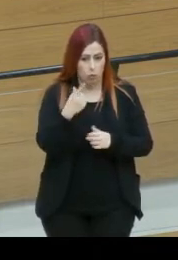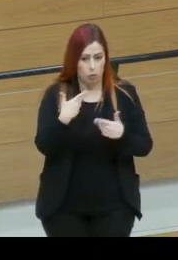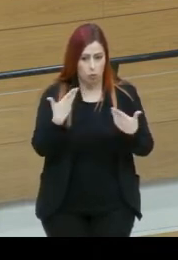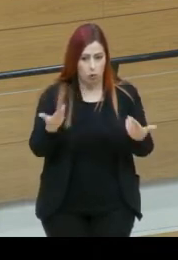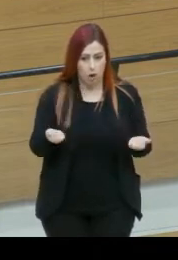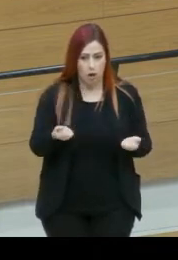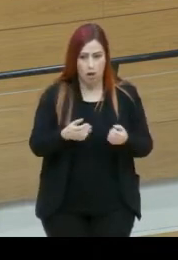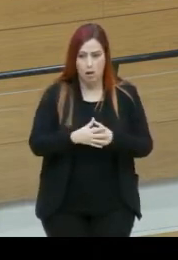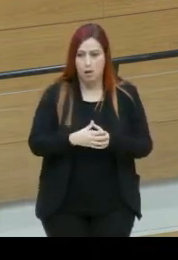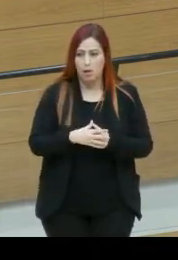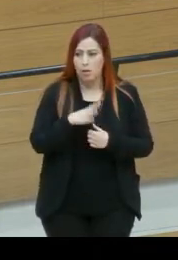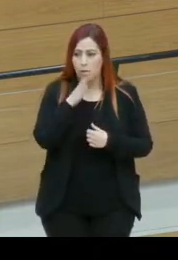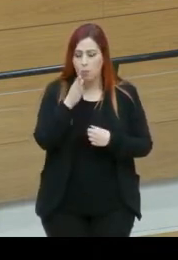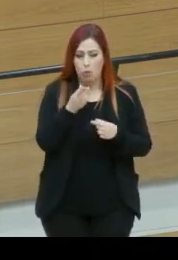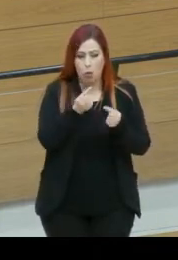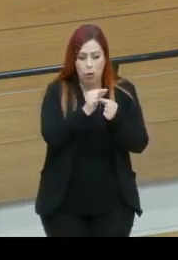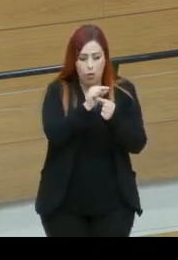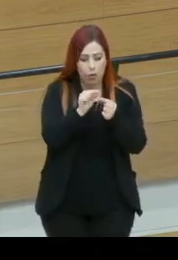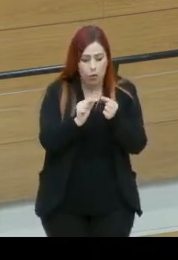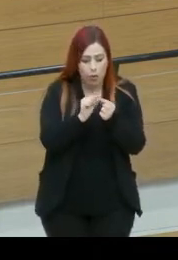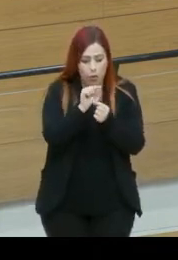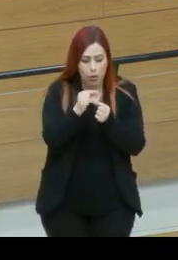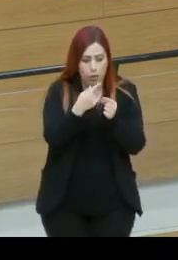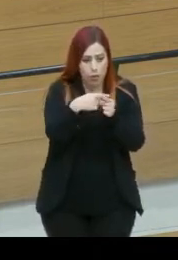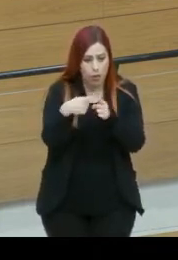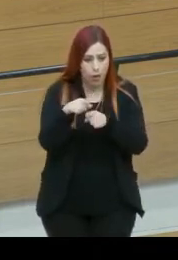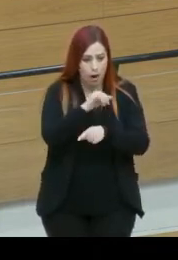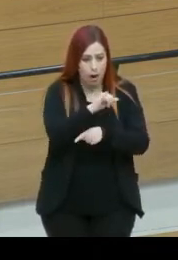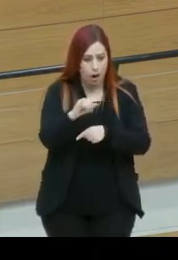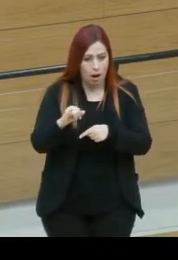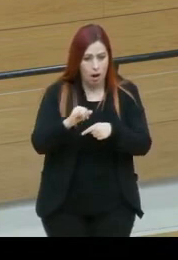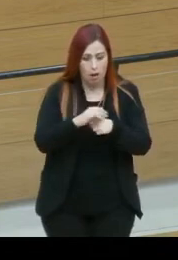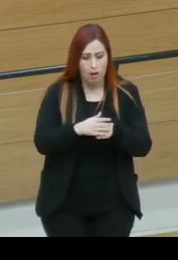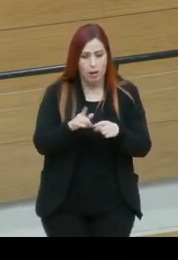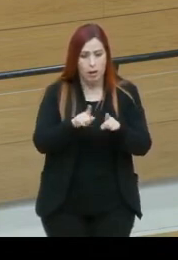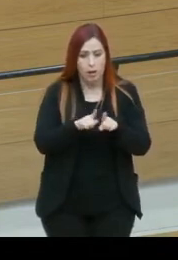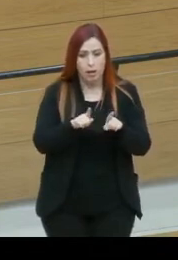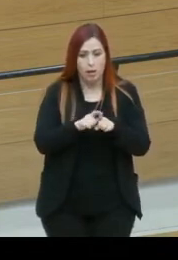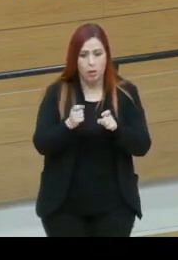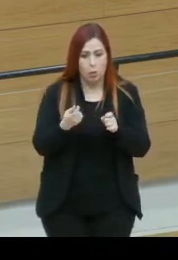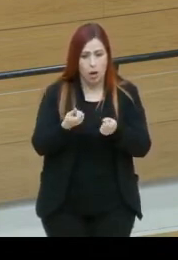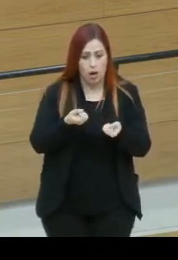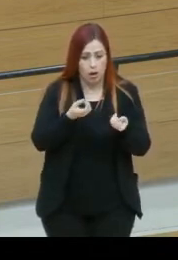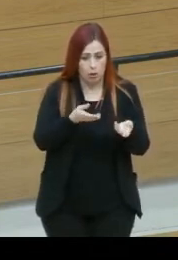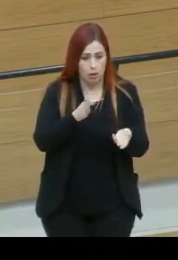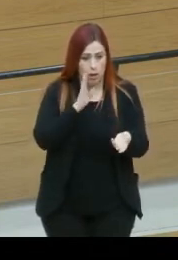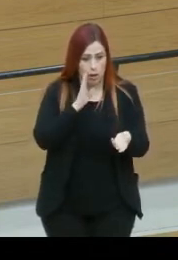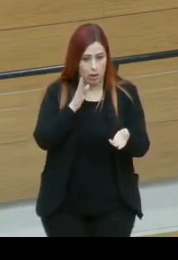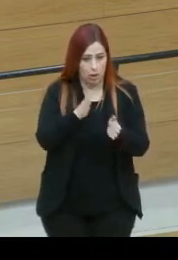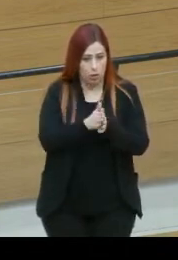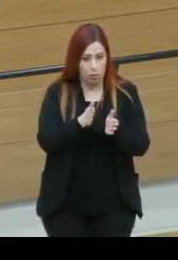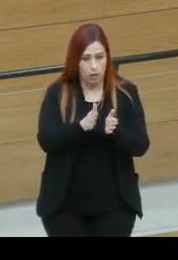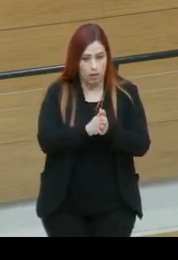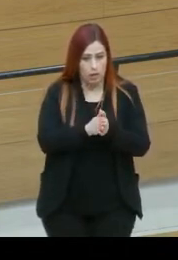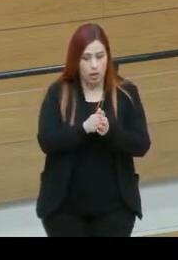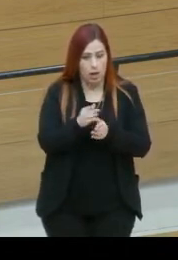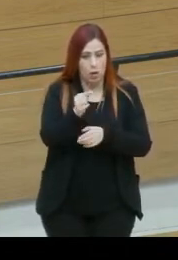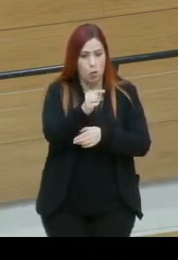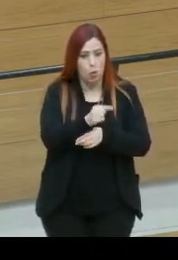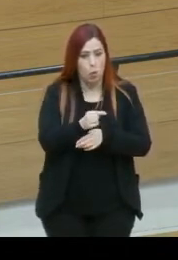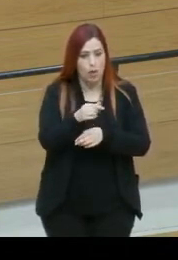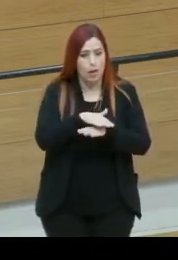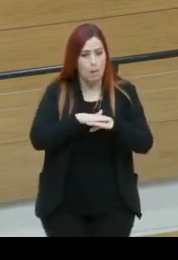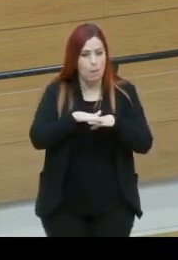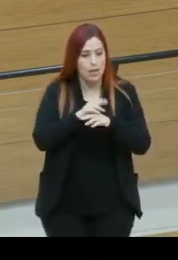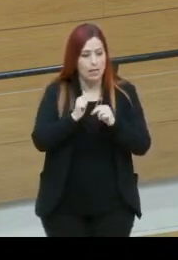por la gran cantidad de unidades monosacarídicas diferentes que existen. Es, como estaba comentando mi compañera antes, la unidad básica de construcción, el ladrillo,